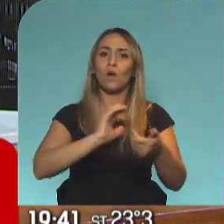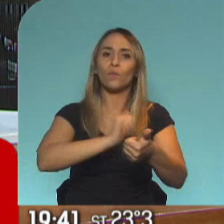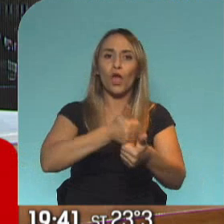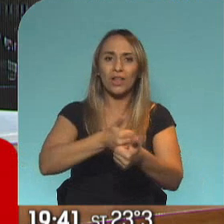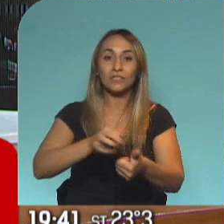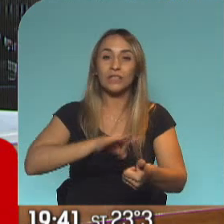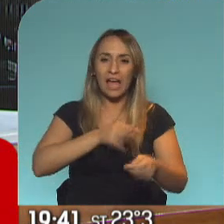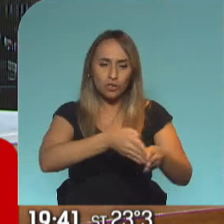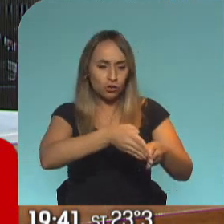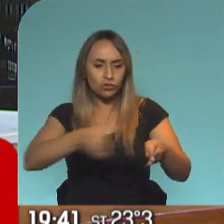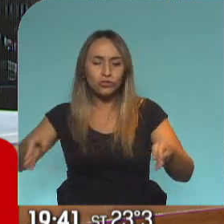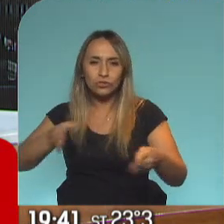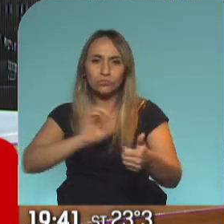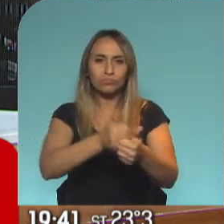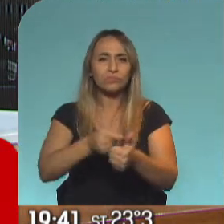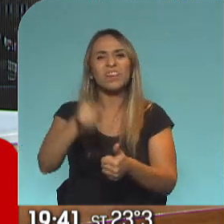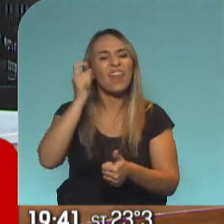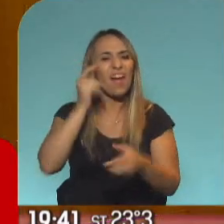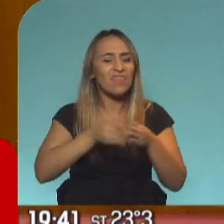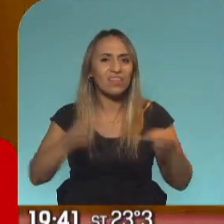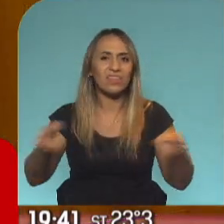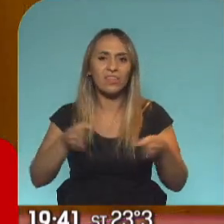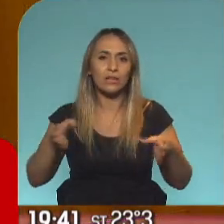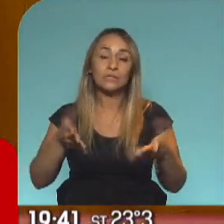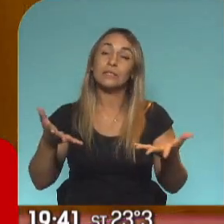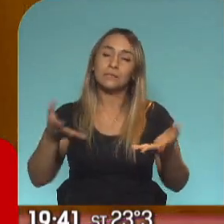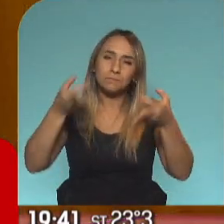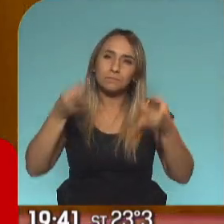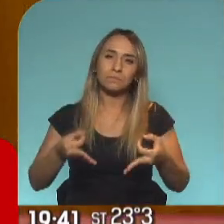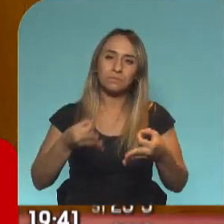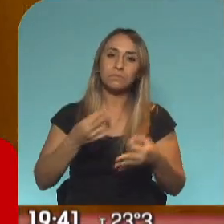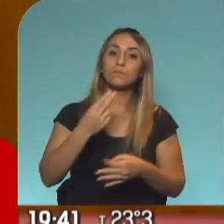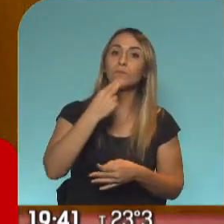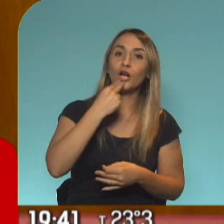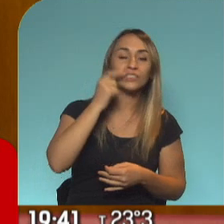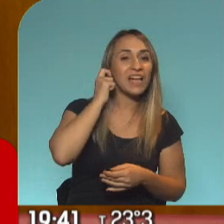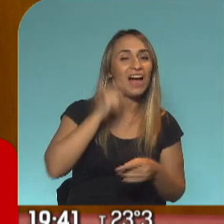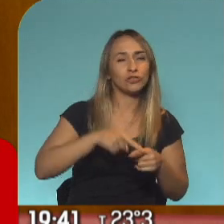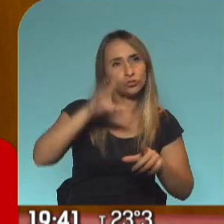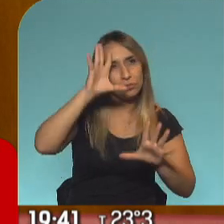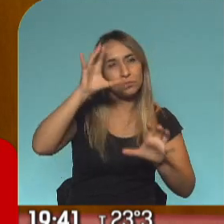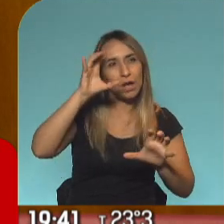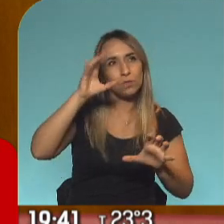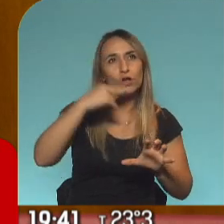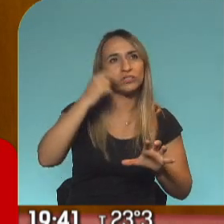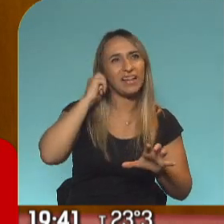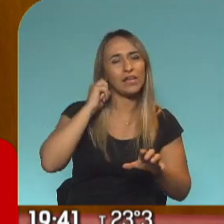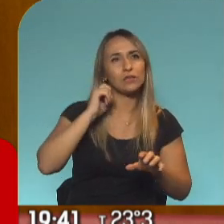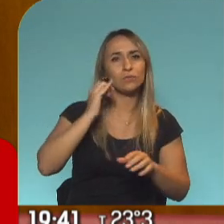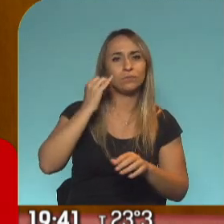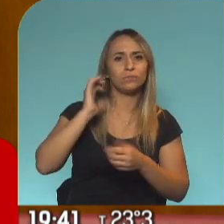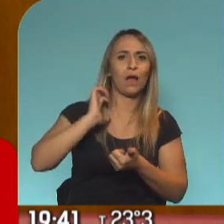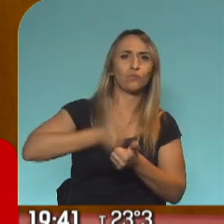los años de aquellos abusos? Y bueno, ya a los 11 años tengo recuerdos de estar siendo